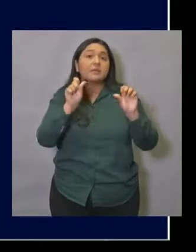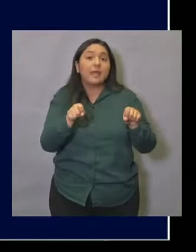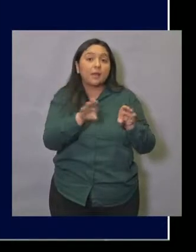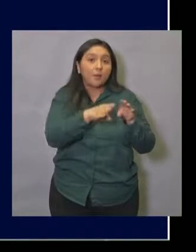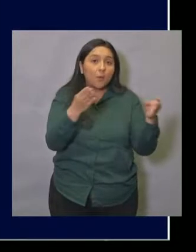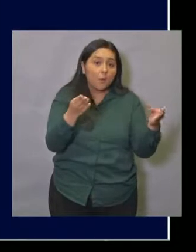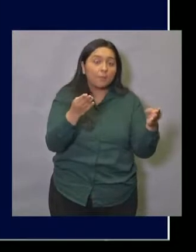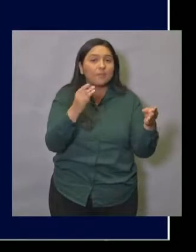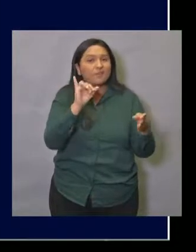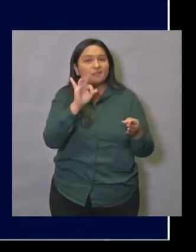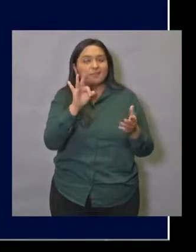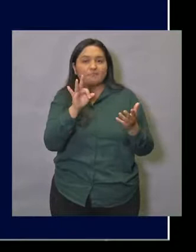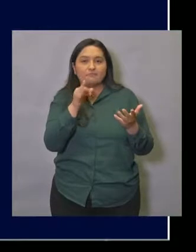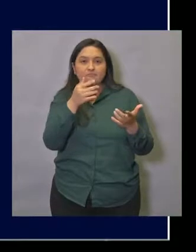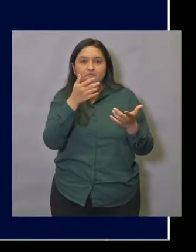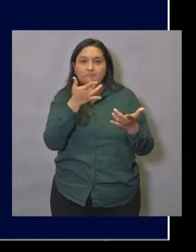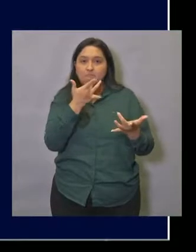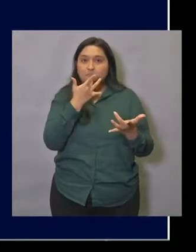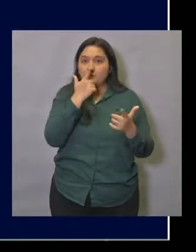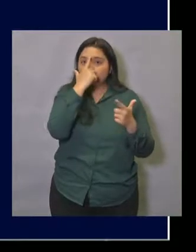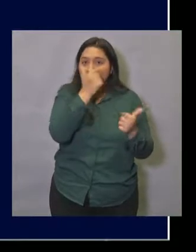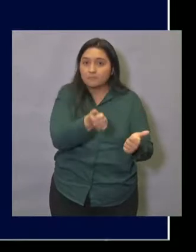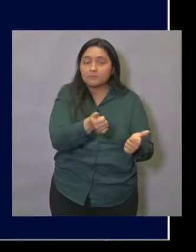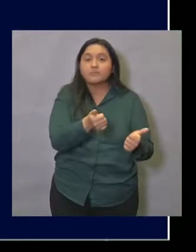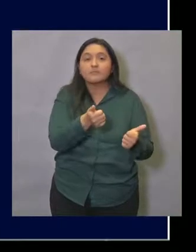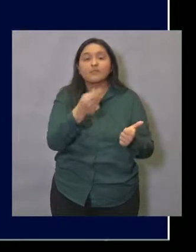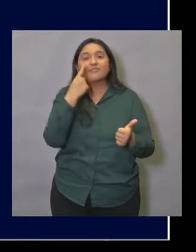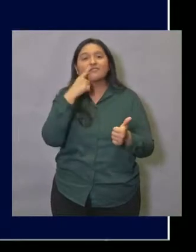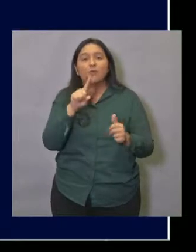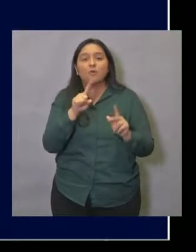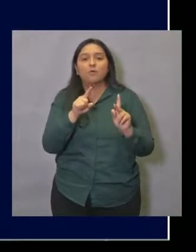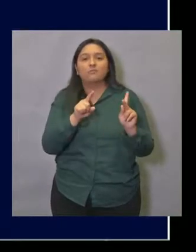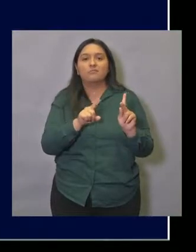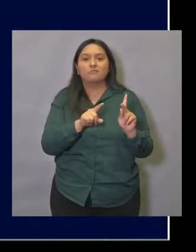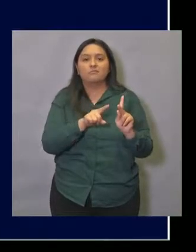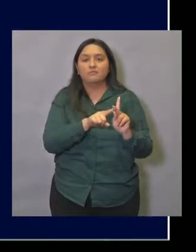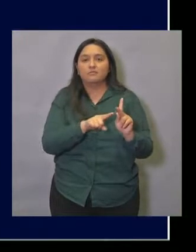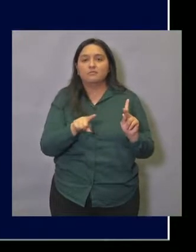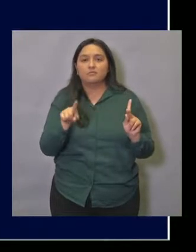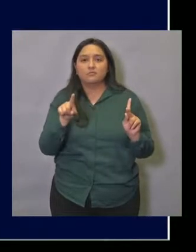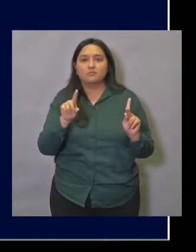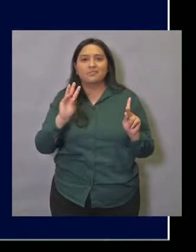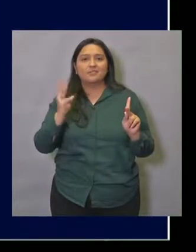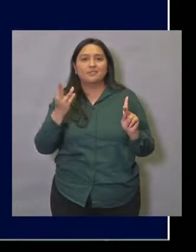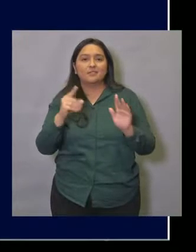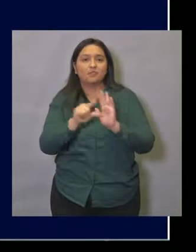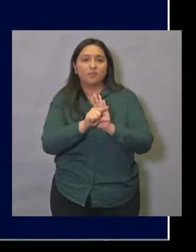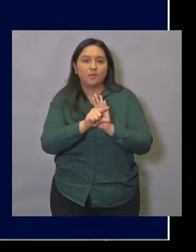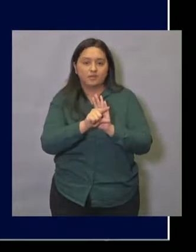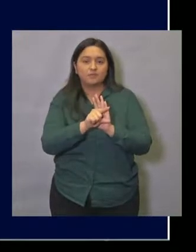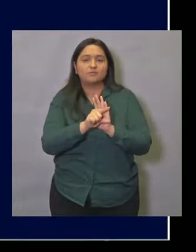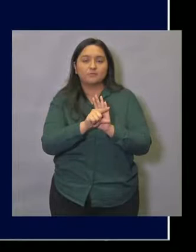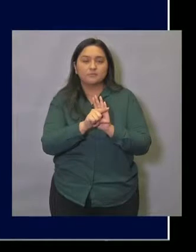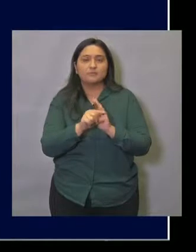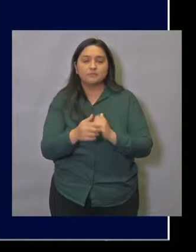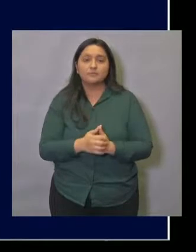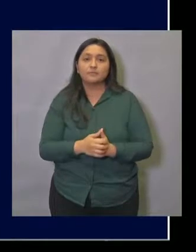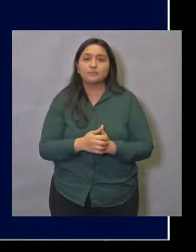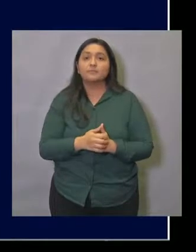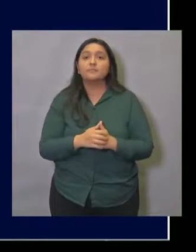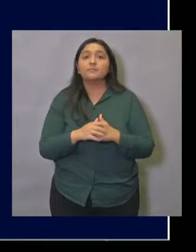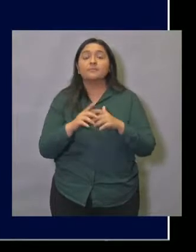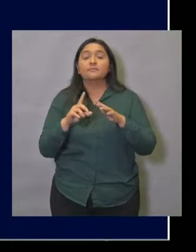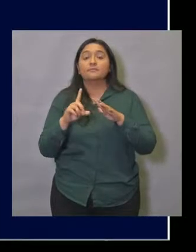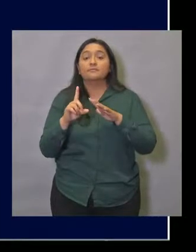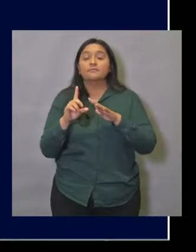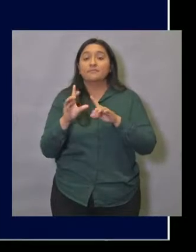clase para los estudiantes de los grados de kinder transicional al sexto grado. Cuando la tasa de casos